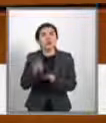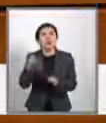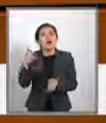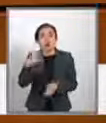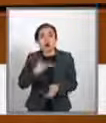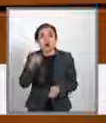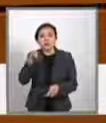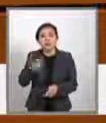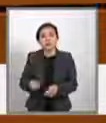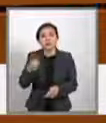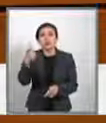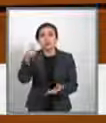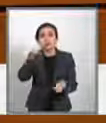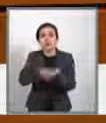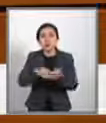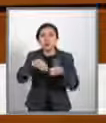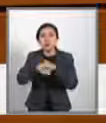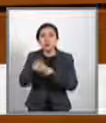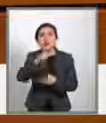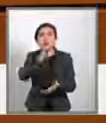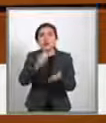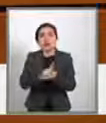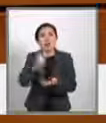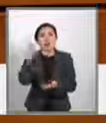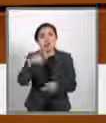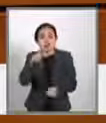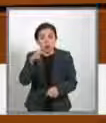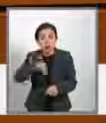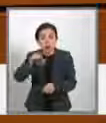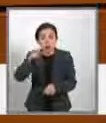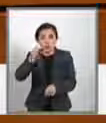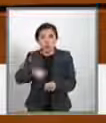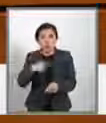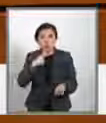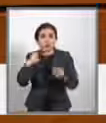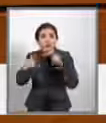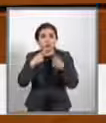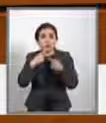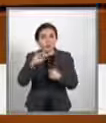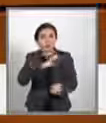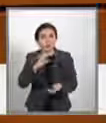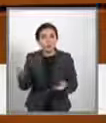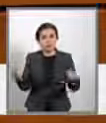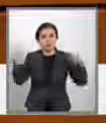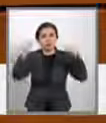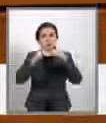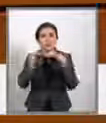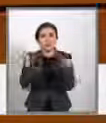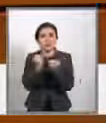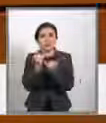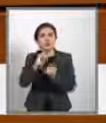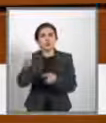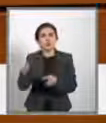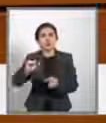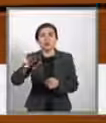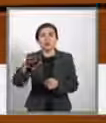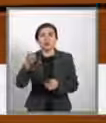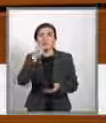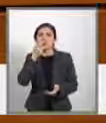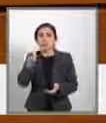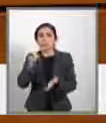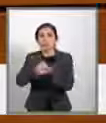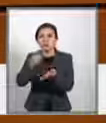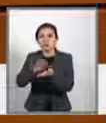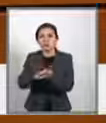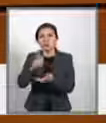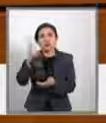se determinaba la entrada en vigor de la ley orgánica que hoy discutimos debería ir aparejada a la declaratoria de entrada en